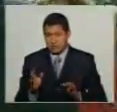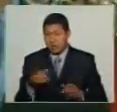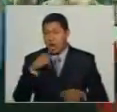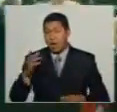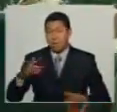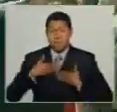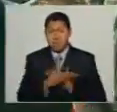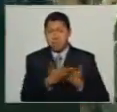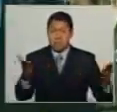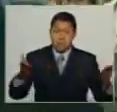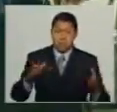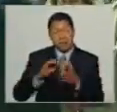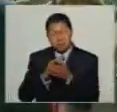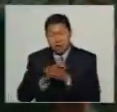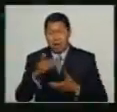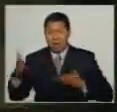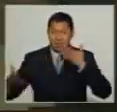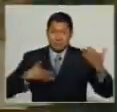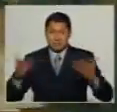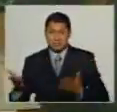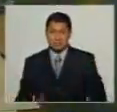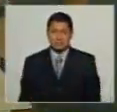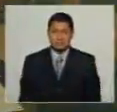popularidad del gobernante caiga.